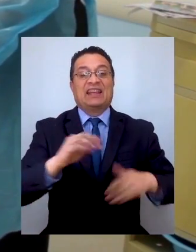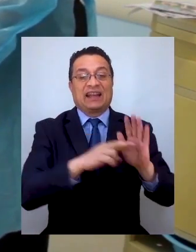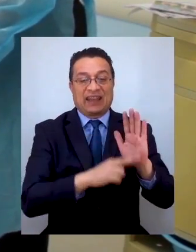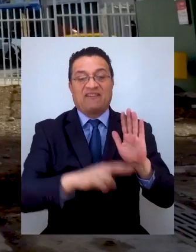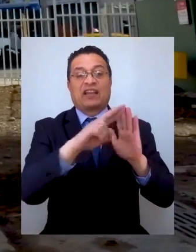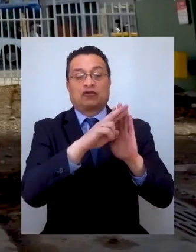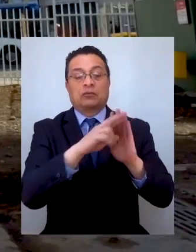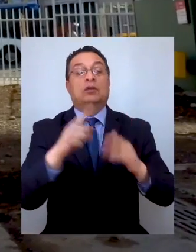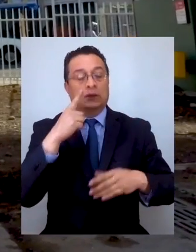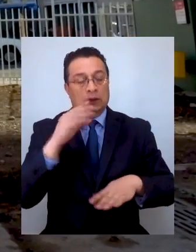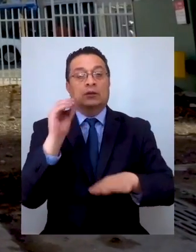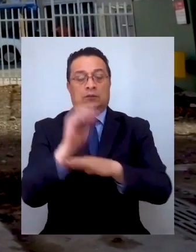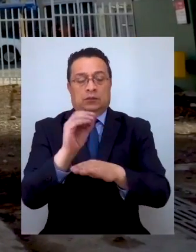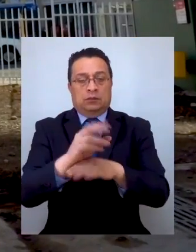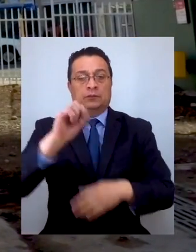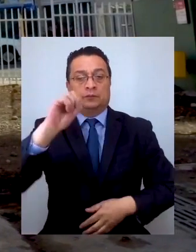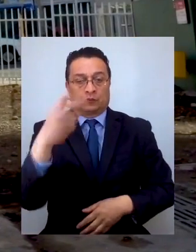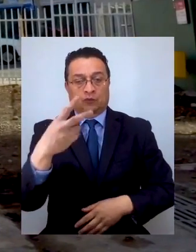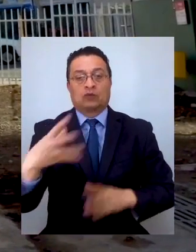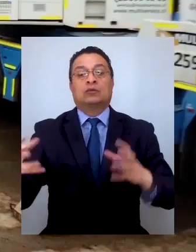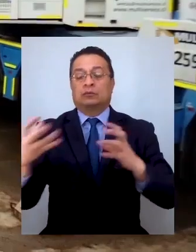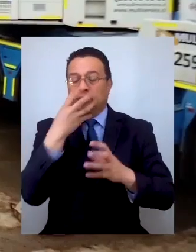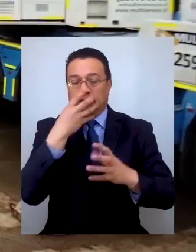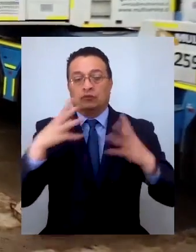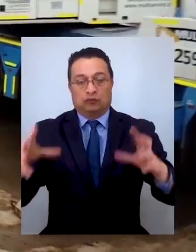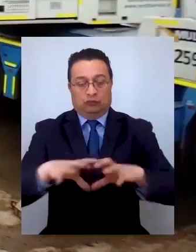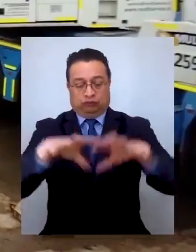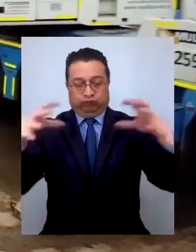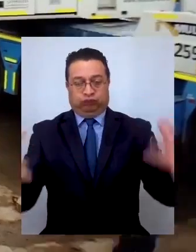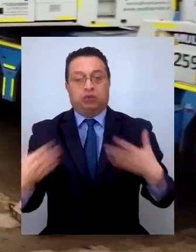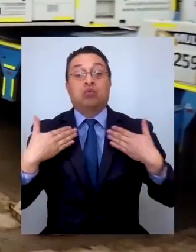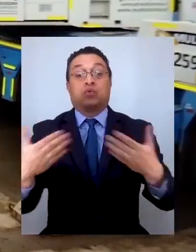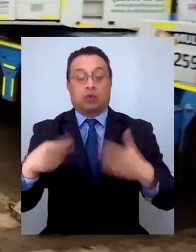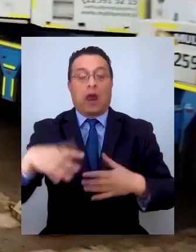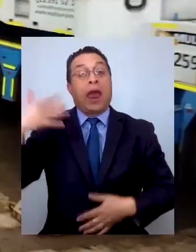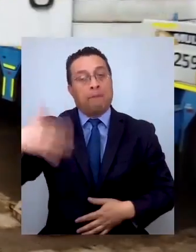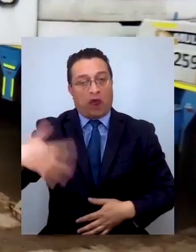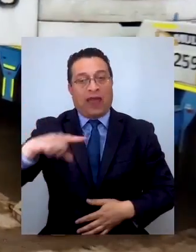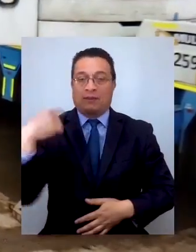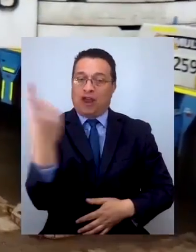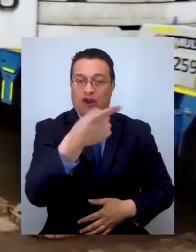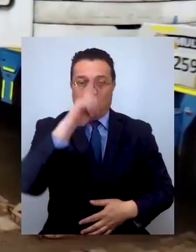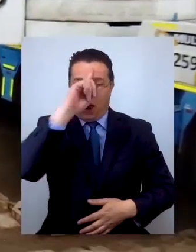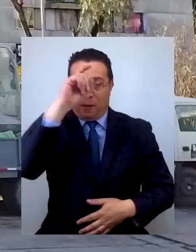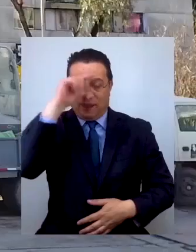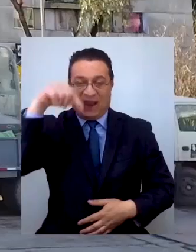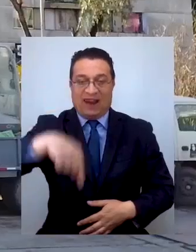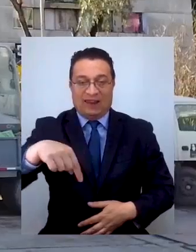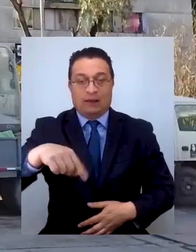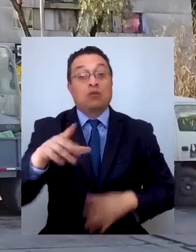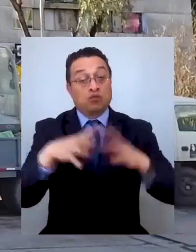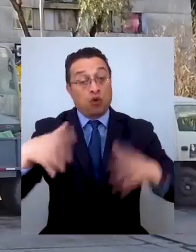y rehabilitación. Está la provisión del segundo estanque de oxígeno, lo cual es un insumo vital para todas las hospitalizaciones de nuestro